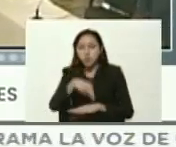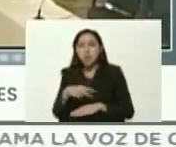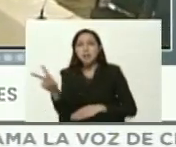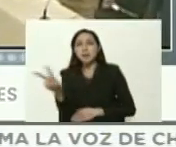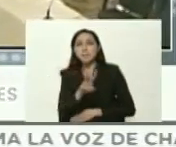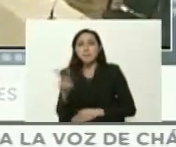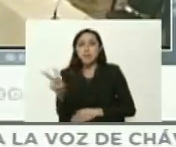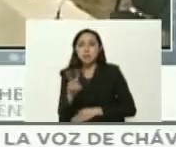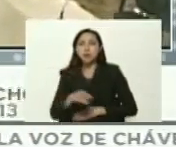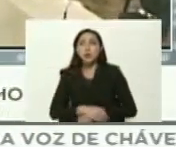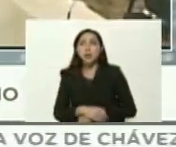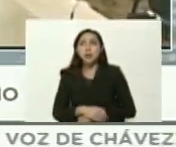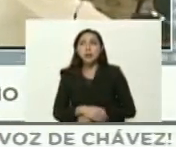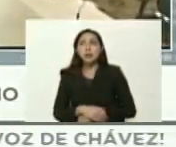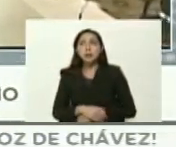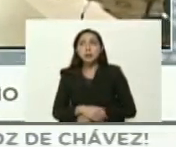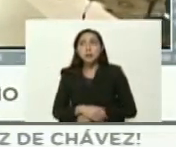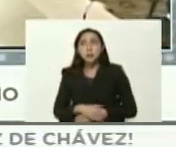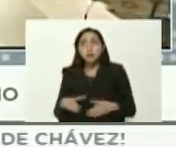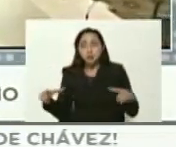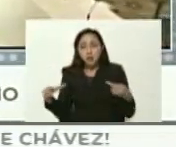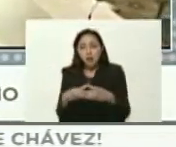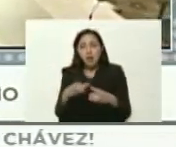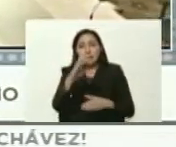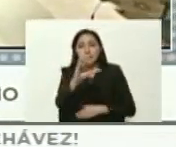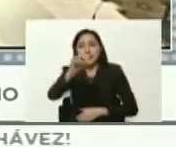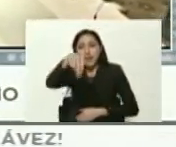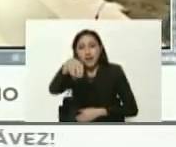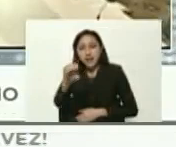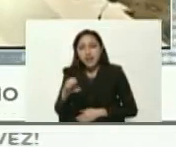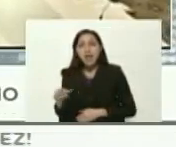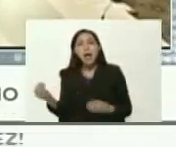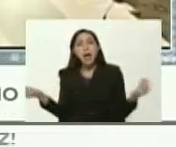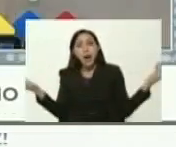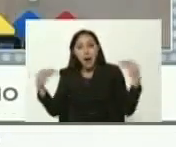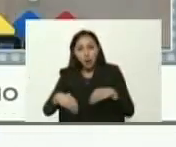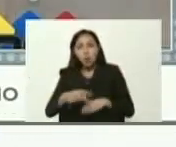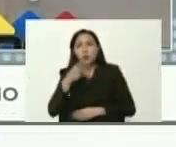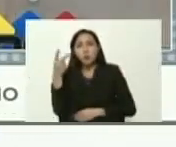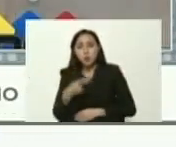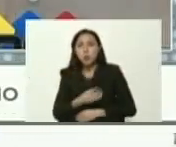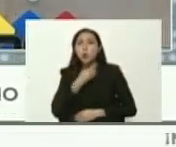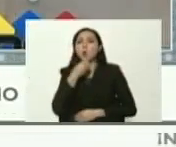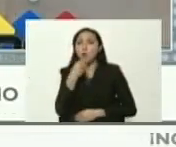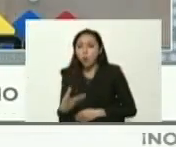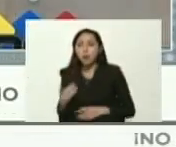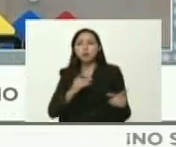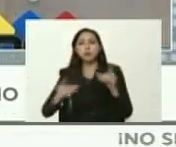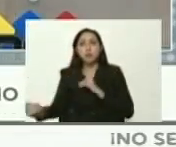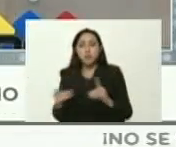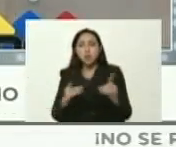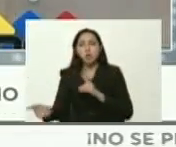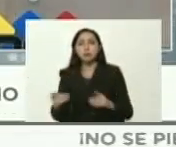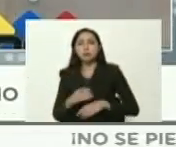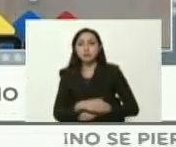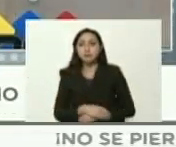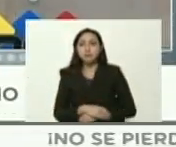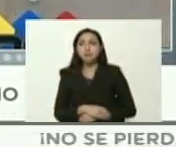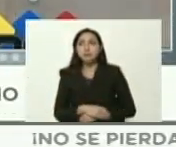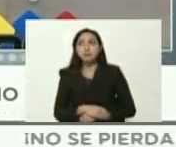Venezuela al Consejo Nacional Electoral en un buen acuerdo político, bien conversado